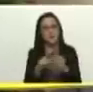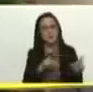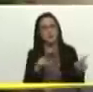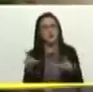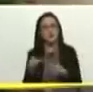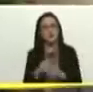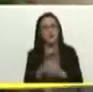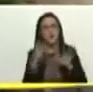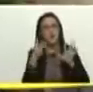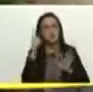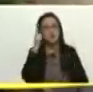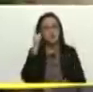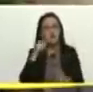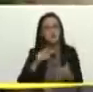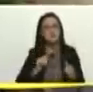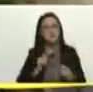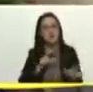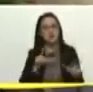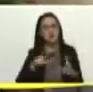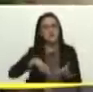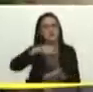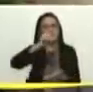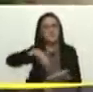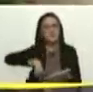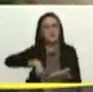En 8 días podemos firmarlo.